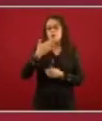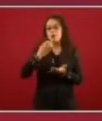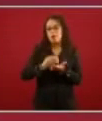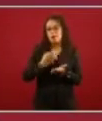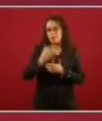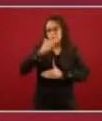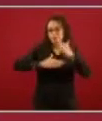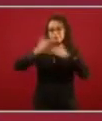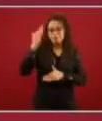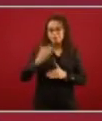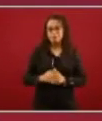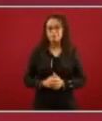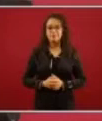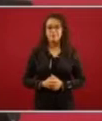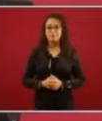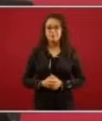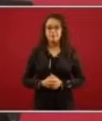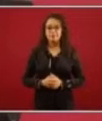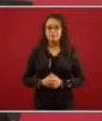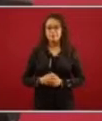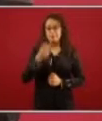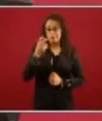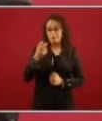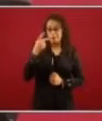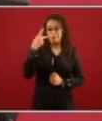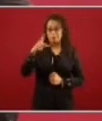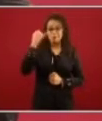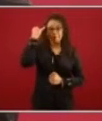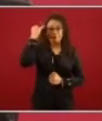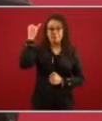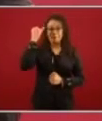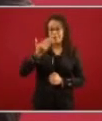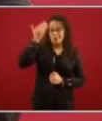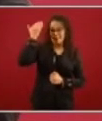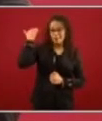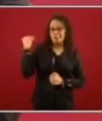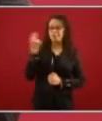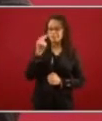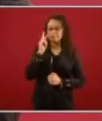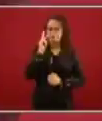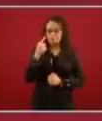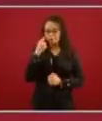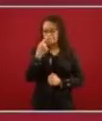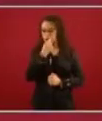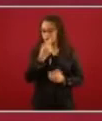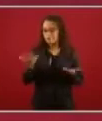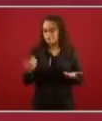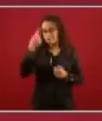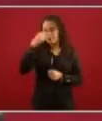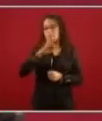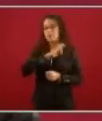O sea, son esos mitos que hay que ir viendo en beneficio de